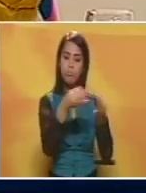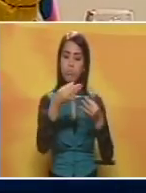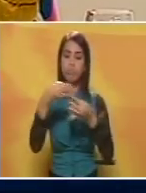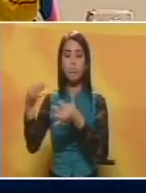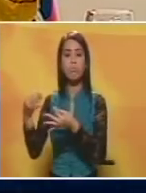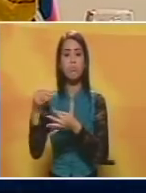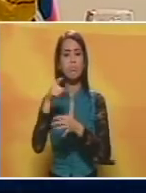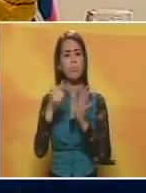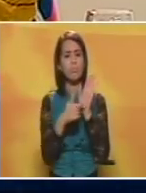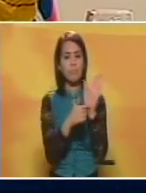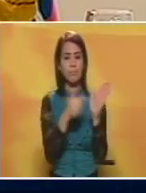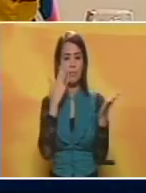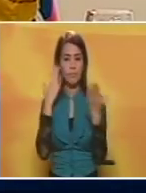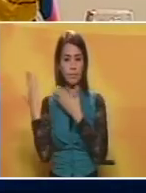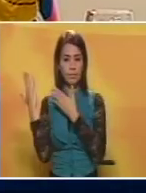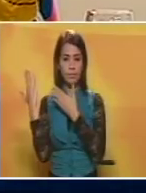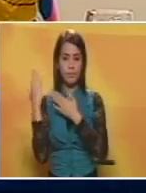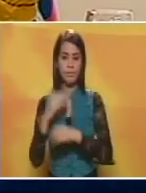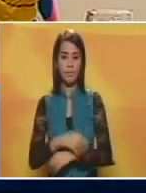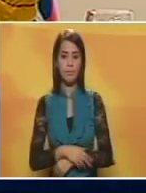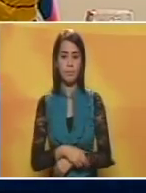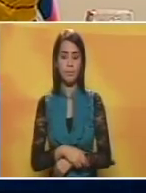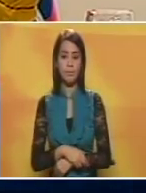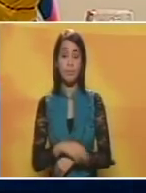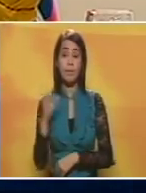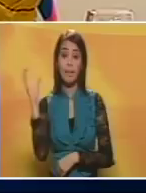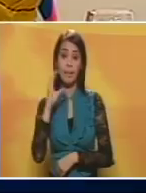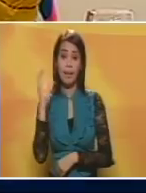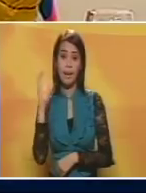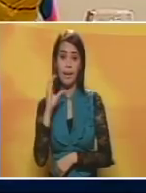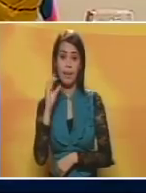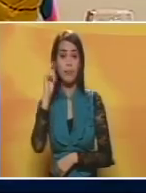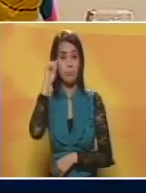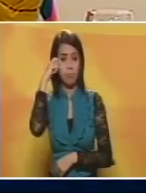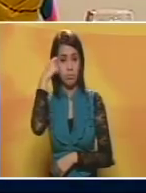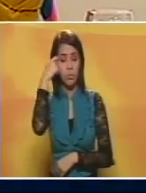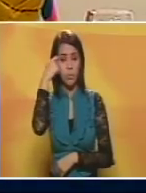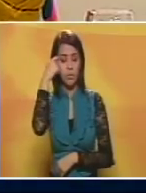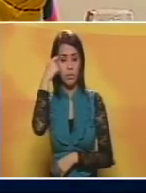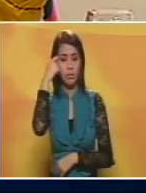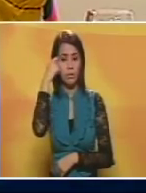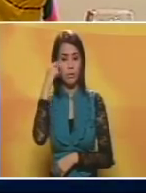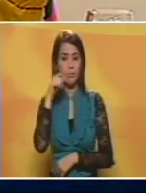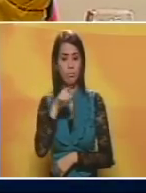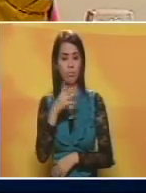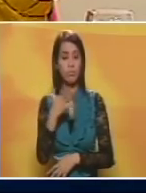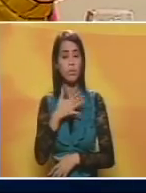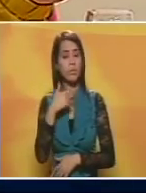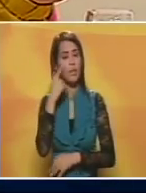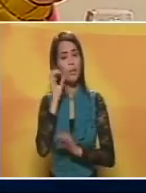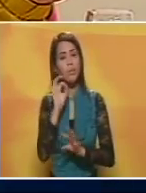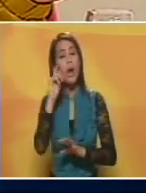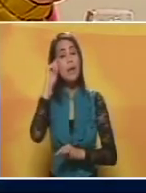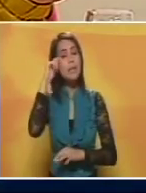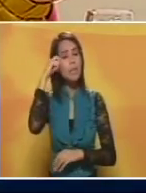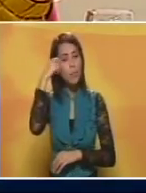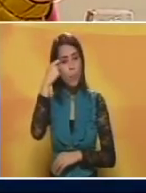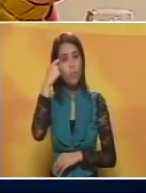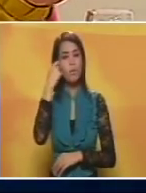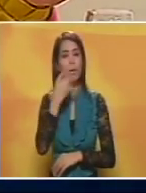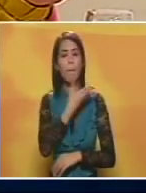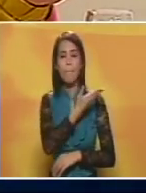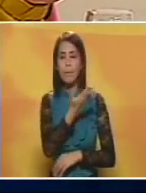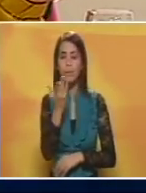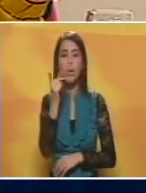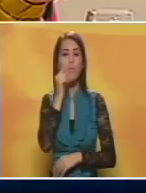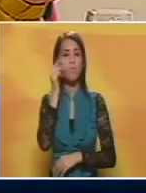Esta es la boleta Distrito Capital. Recuerden que, y aquí quiero hacer un recordatorio para todas